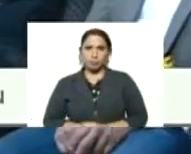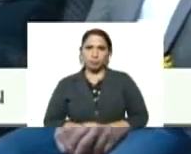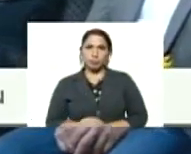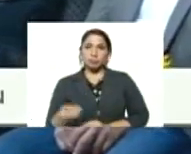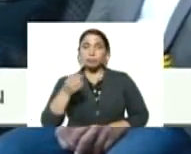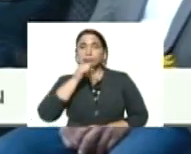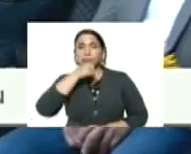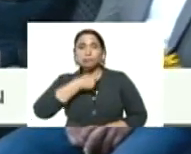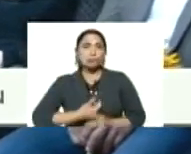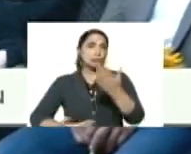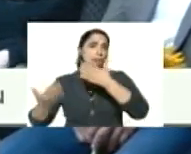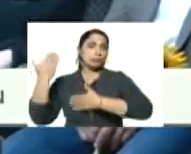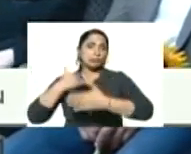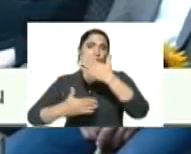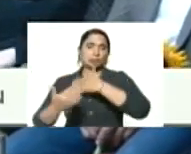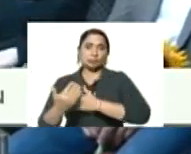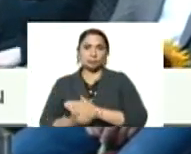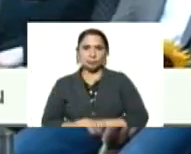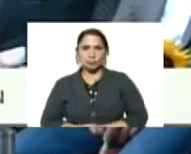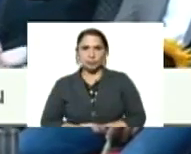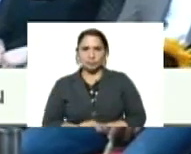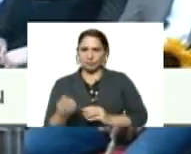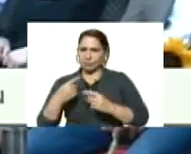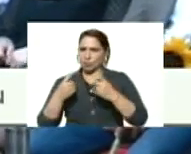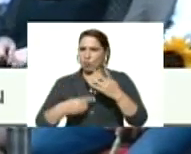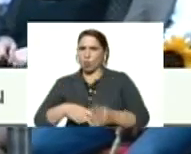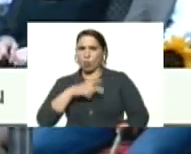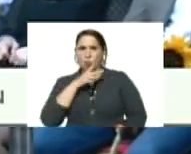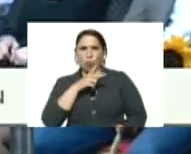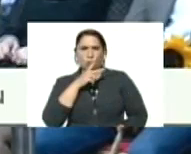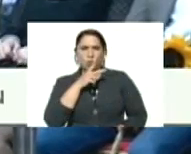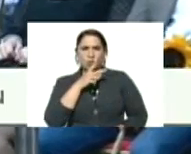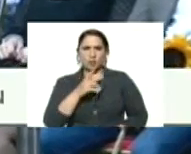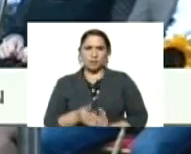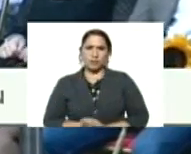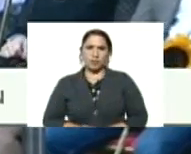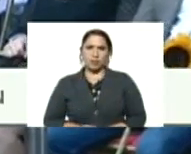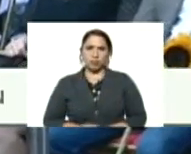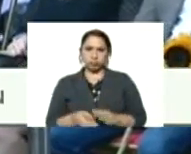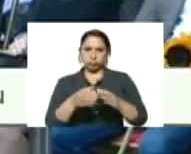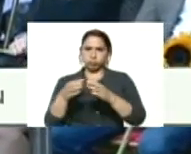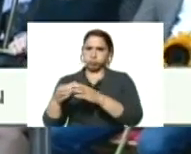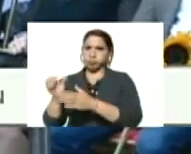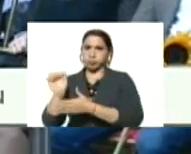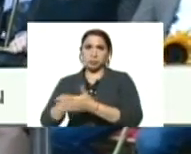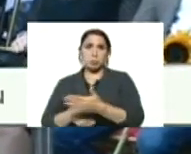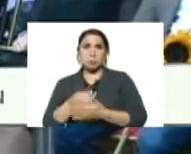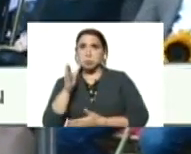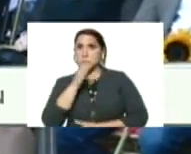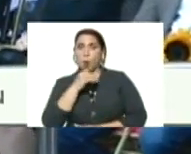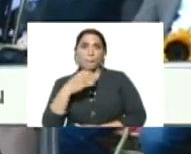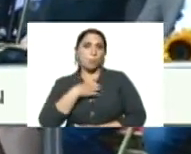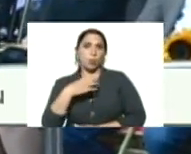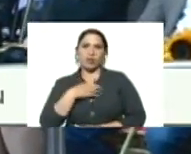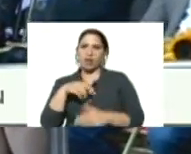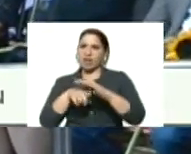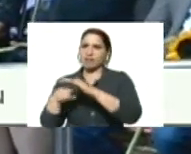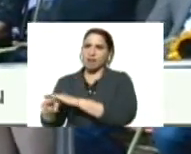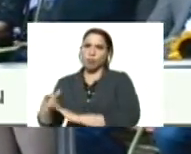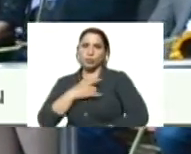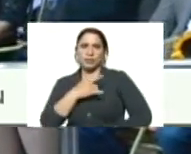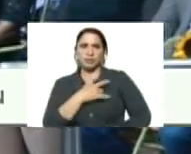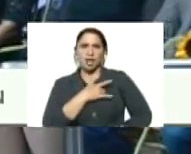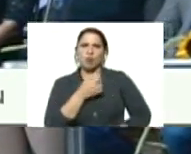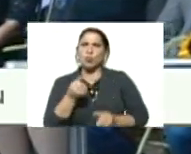aquella cosa tan horrible, el comité de bachilleres sin cupo. ¿Cuántos muertos